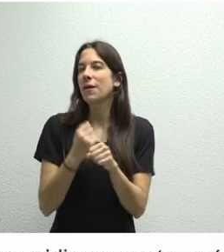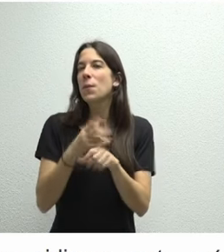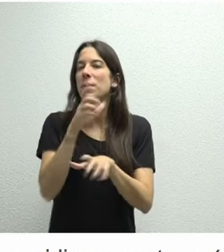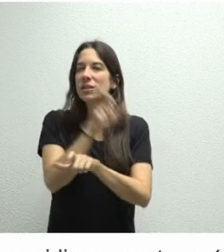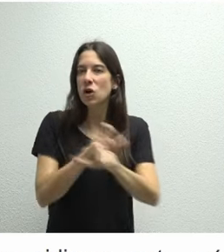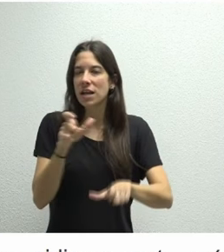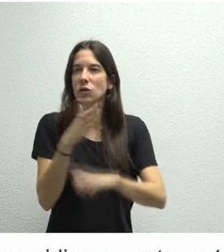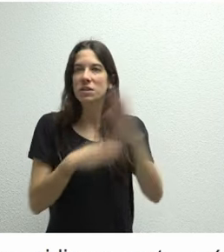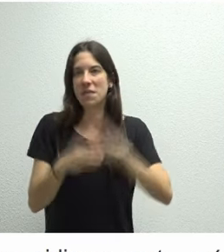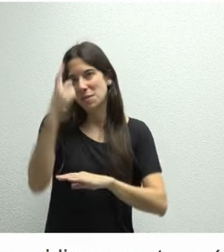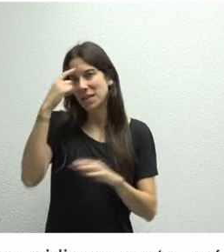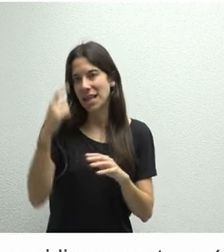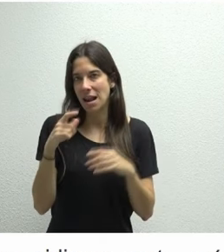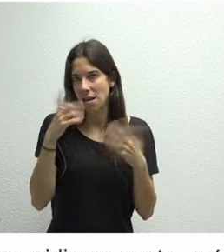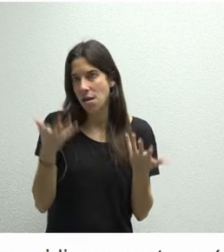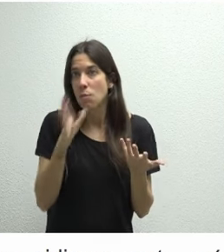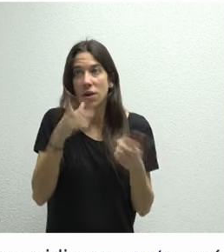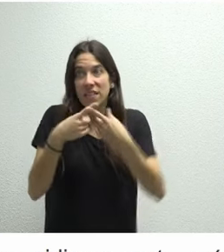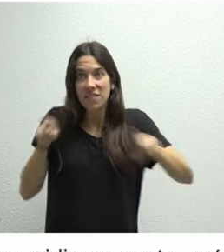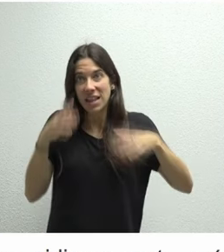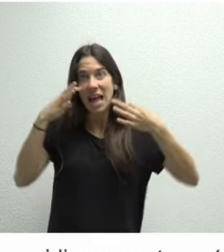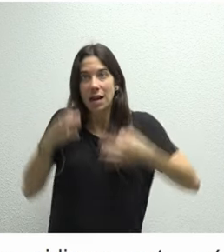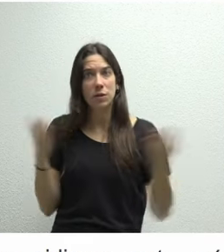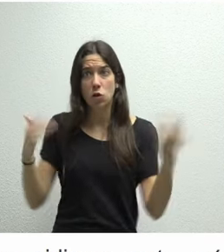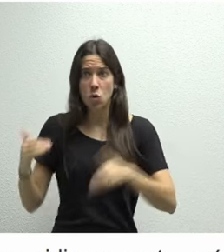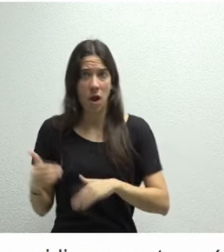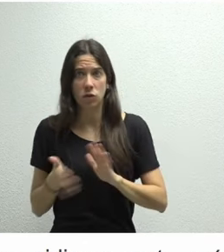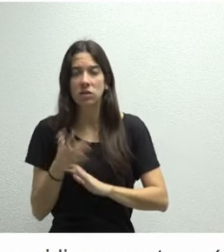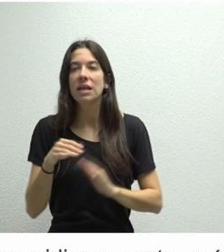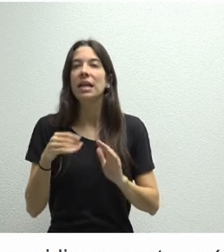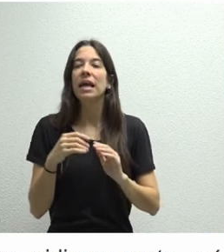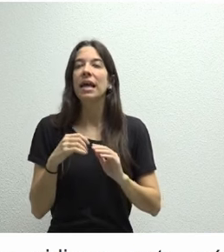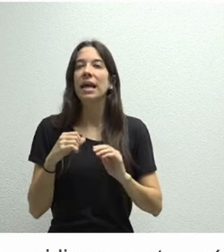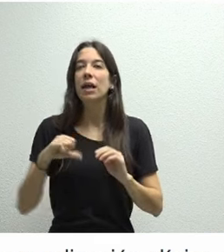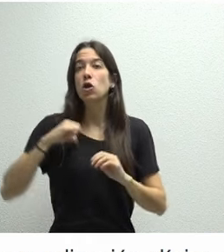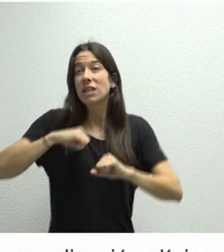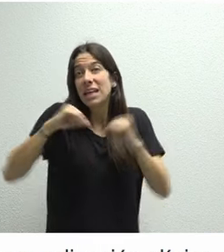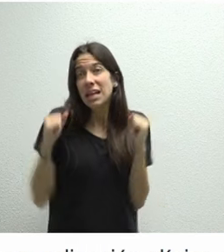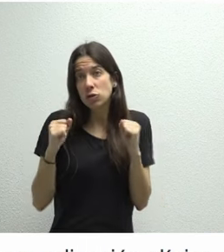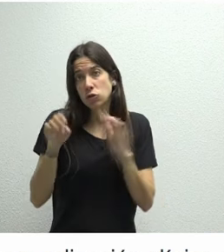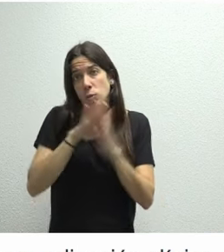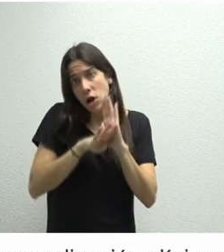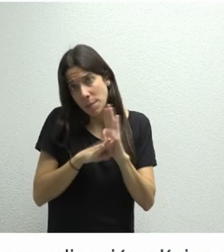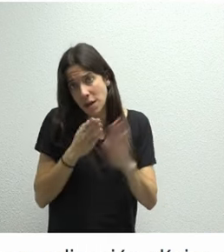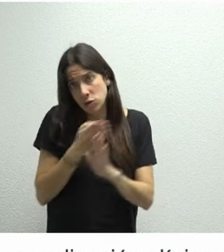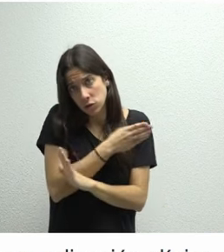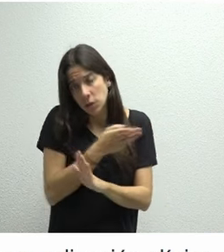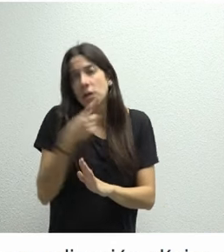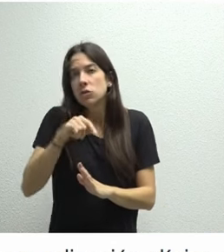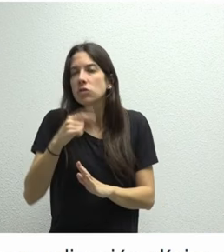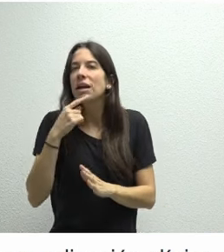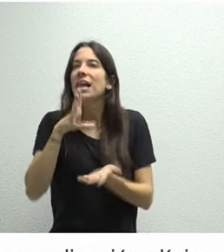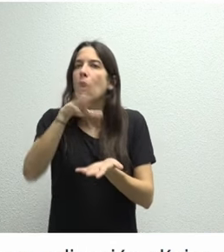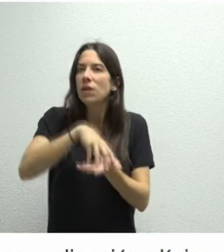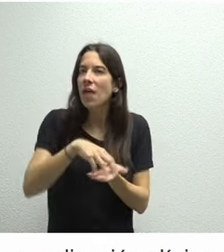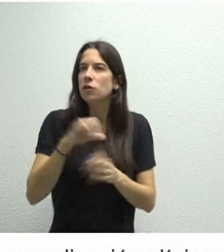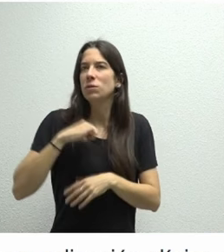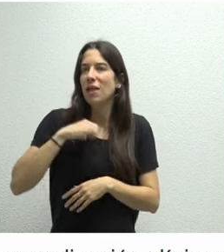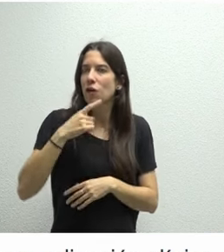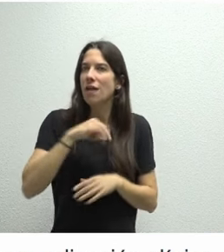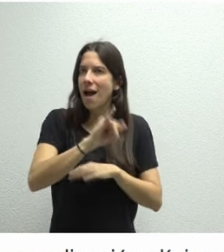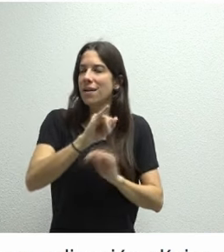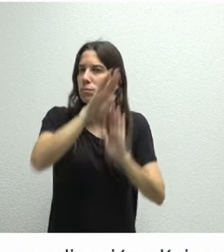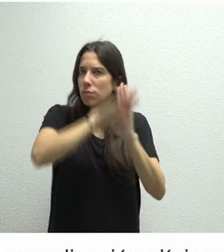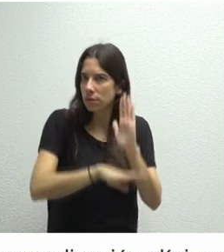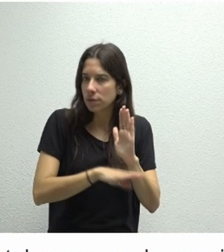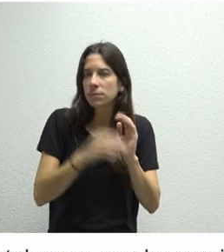debe de haber diferencia Entonces los ingresos programados que nosotros los tenemos en la unidad de hospitalización empezamos con